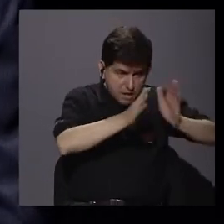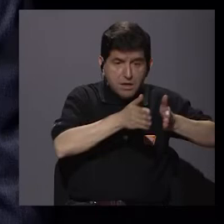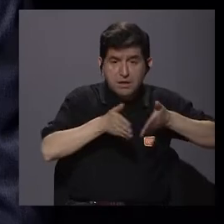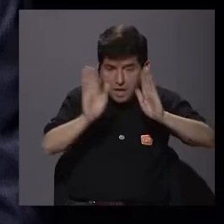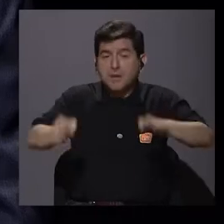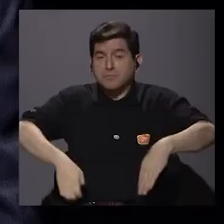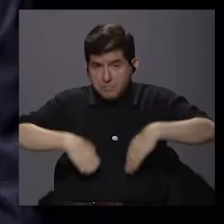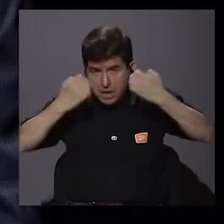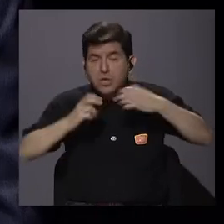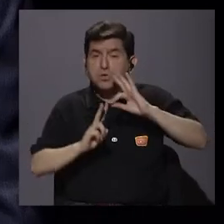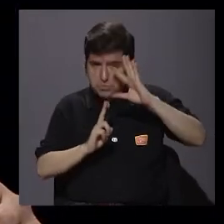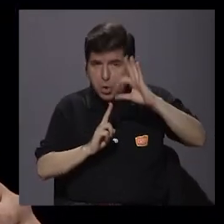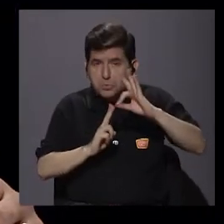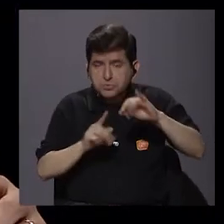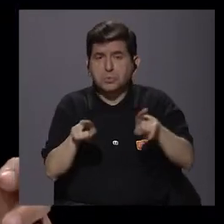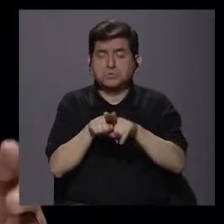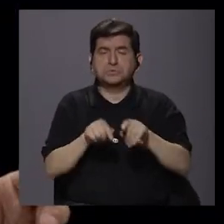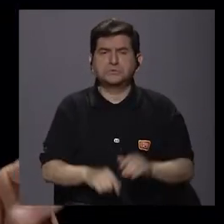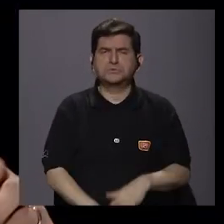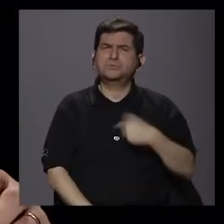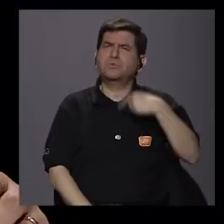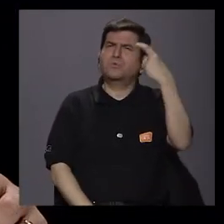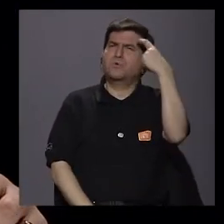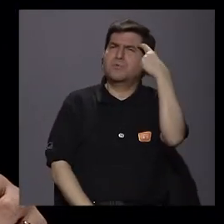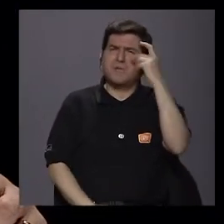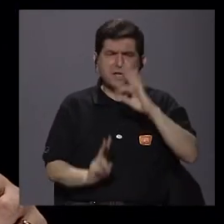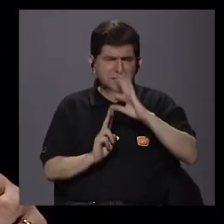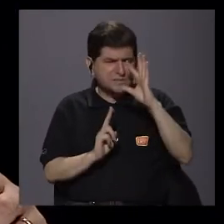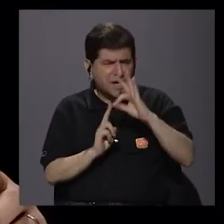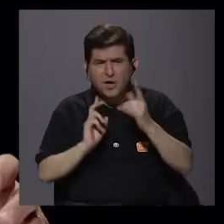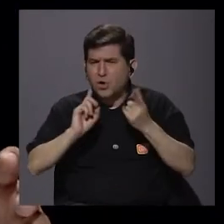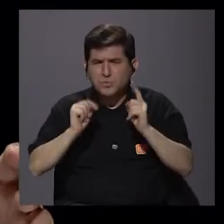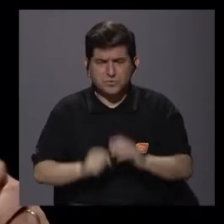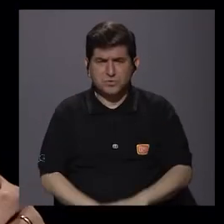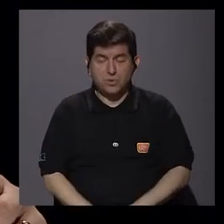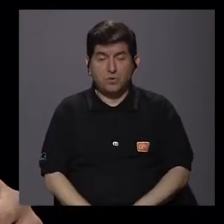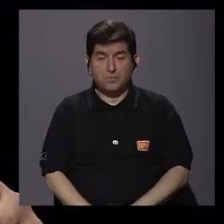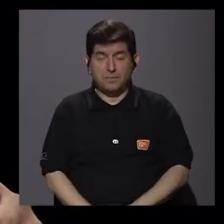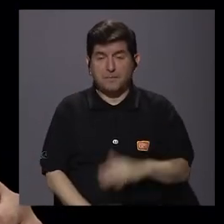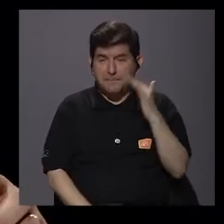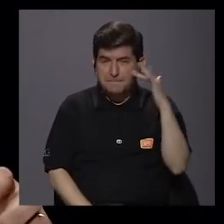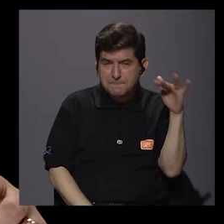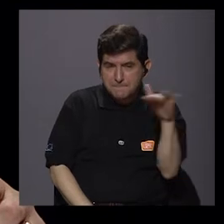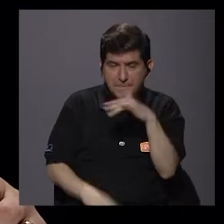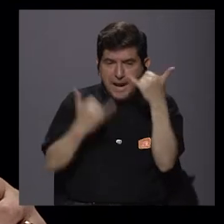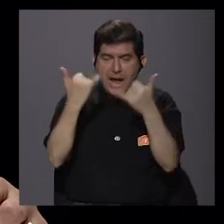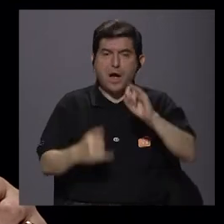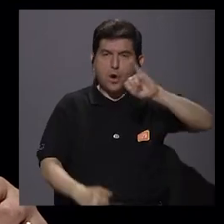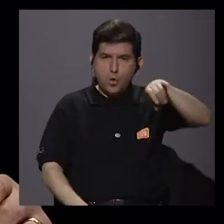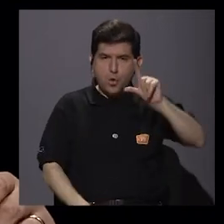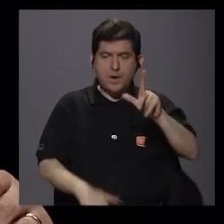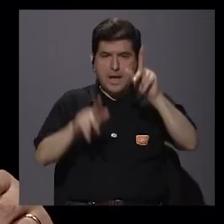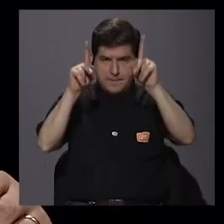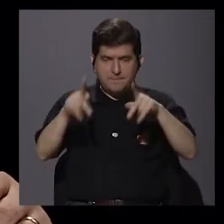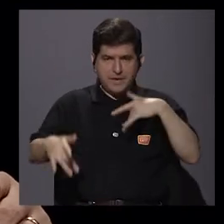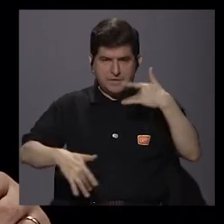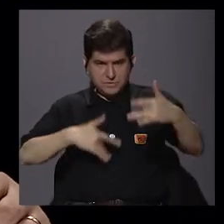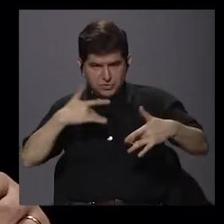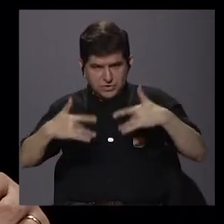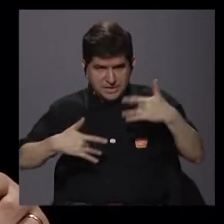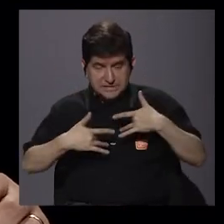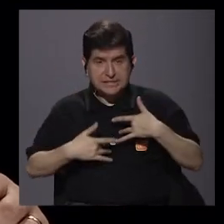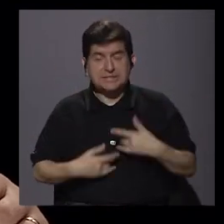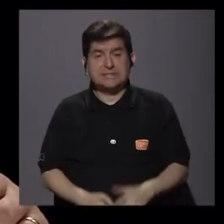posibilidades bueno uno se piensa cuáles caminos sobre todo ante un panorama en el que ahora en julio la gente se va a sentir en el